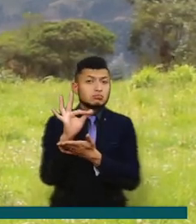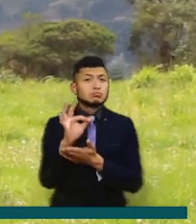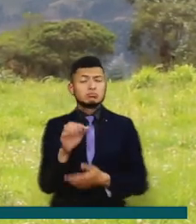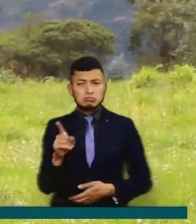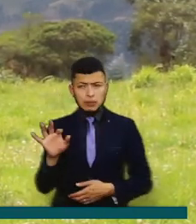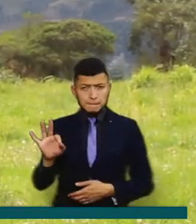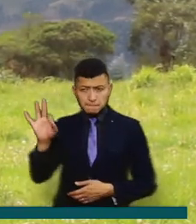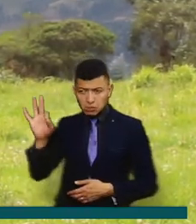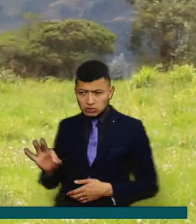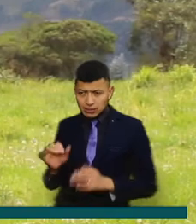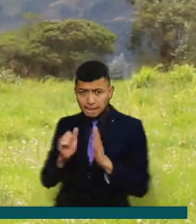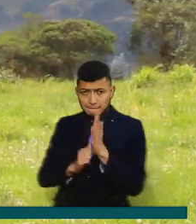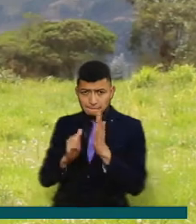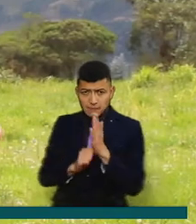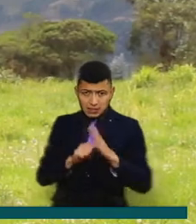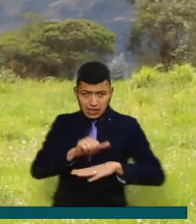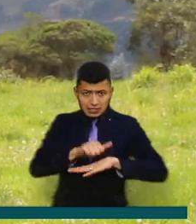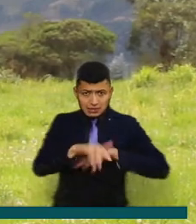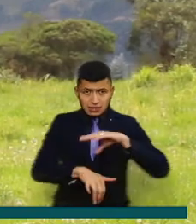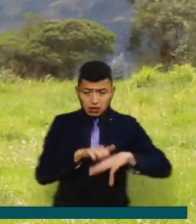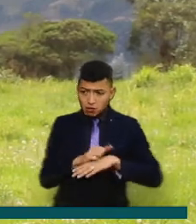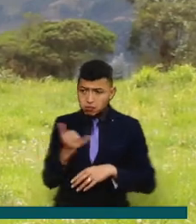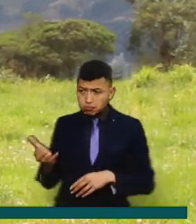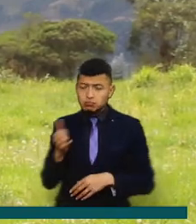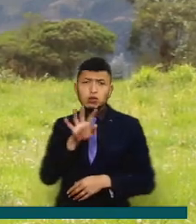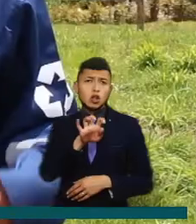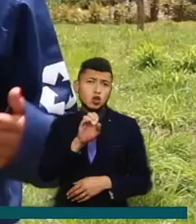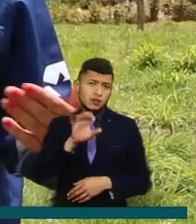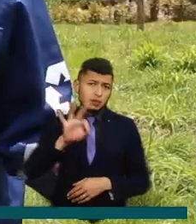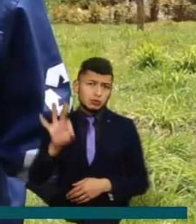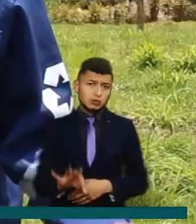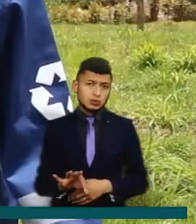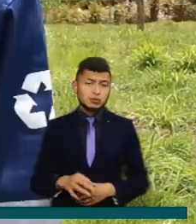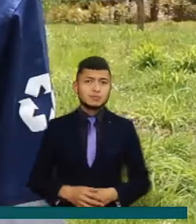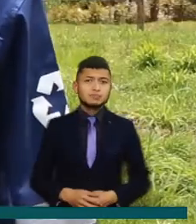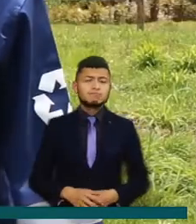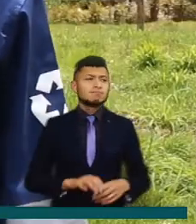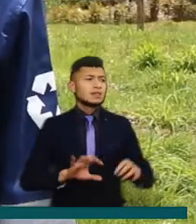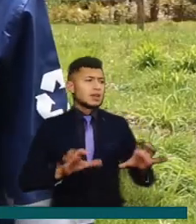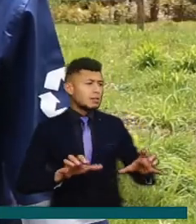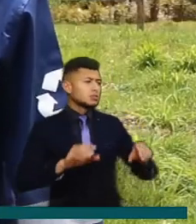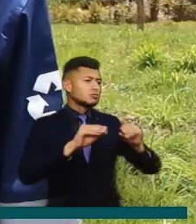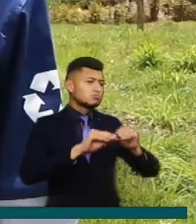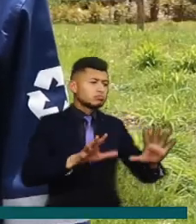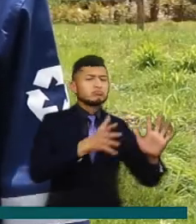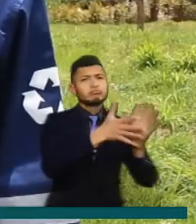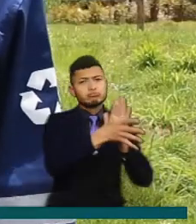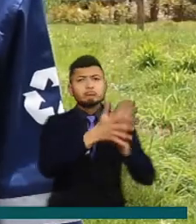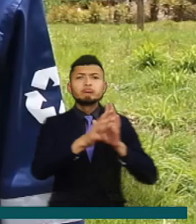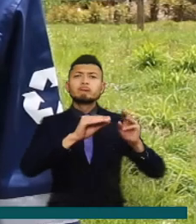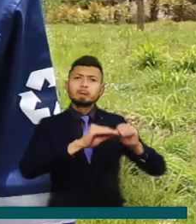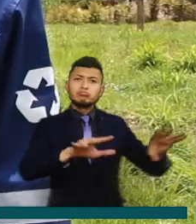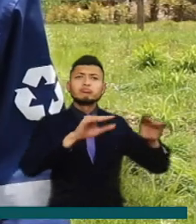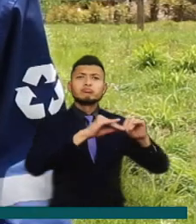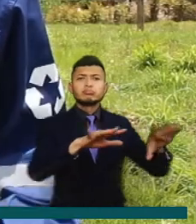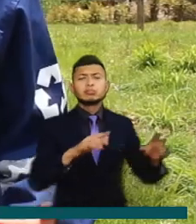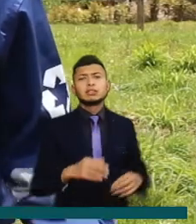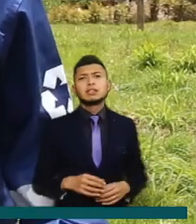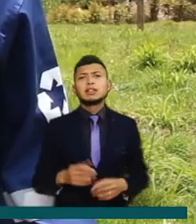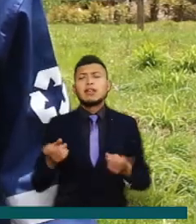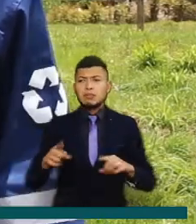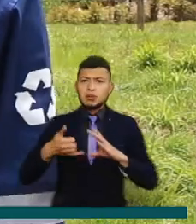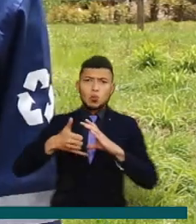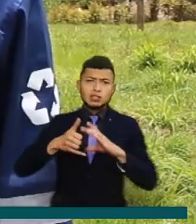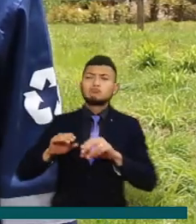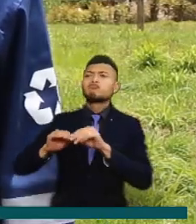el porcentaje de materiales reciclables es el 90%. A través de la emisora se informa, a través